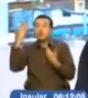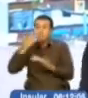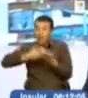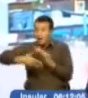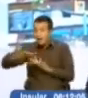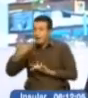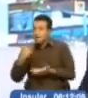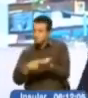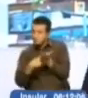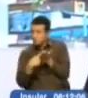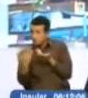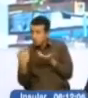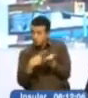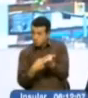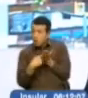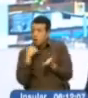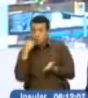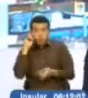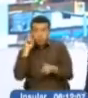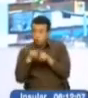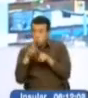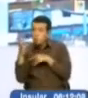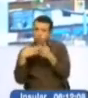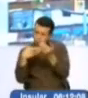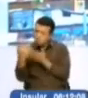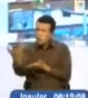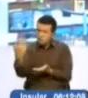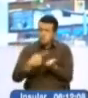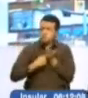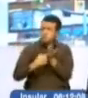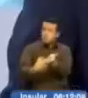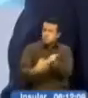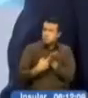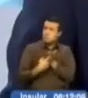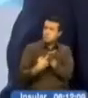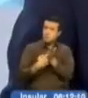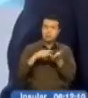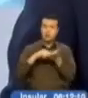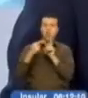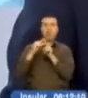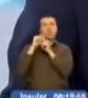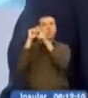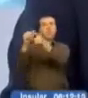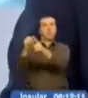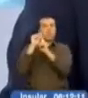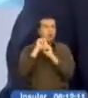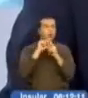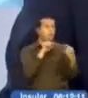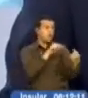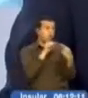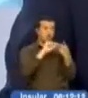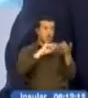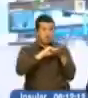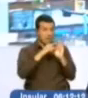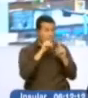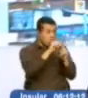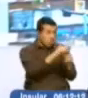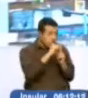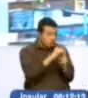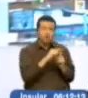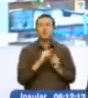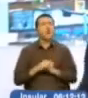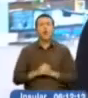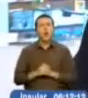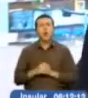pensar y discutir y confrontar también por el bien común. Y confrontar no significa insultarse, por si acaso. No sé, yo diría que también. O